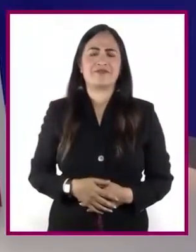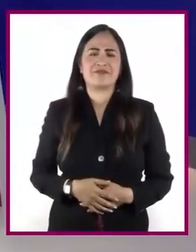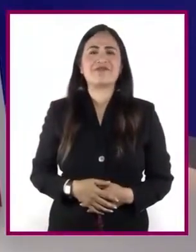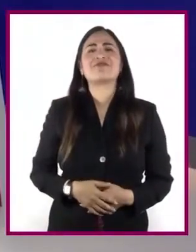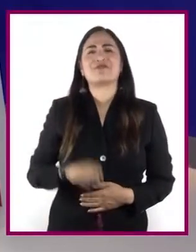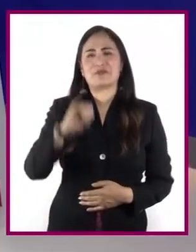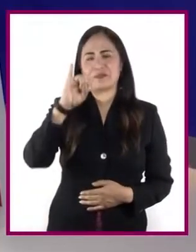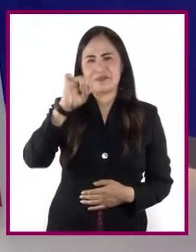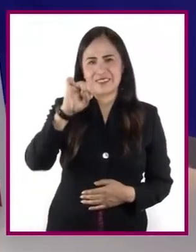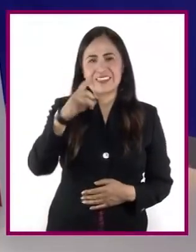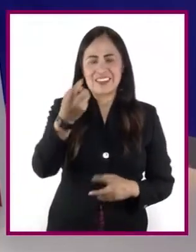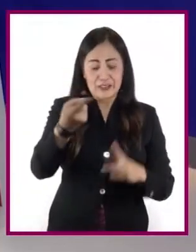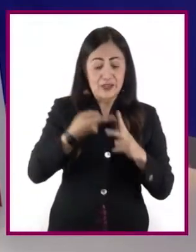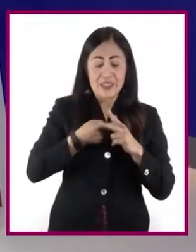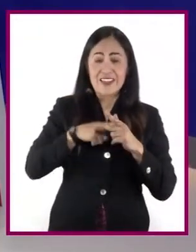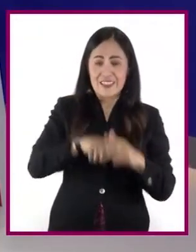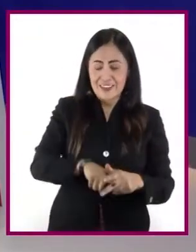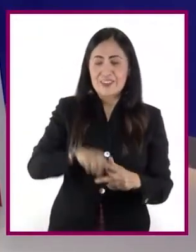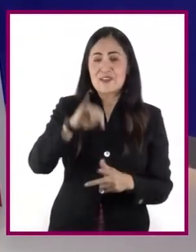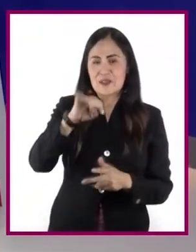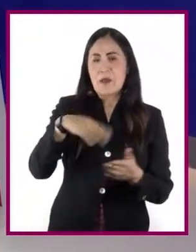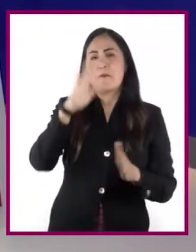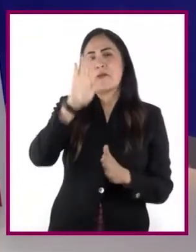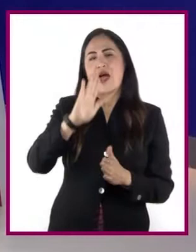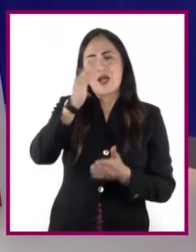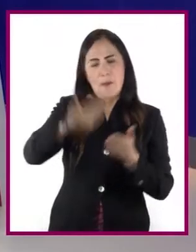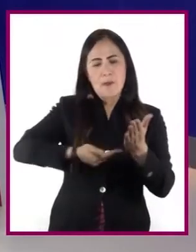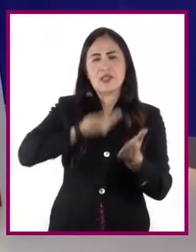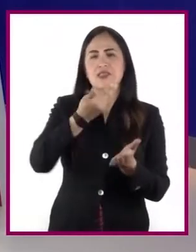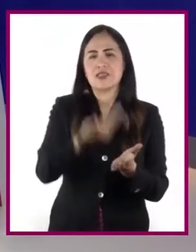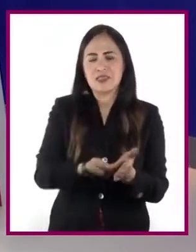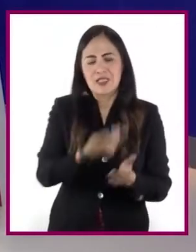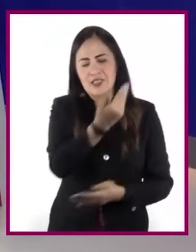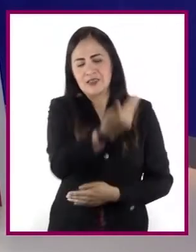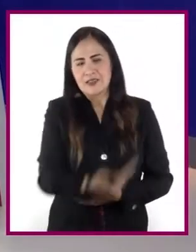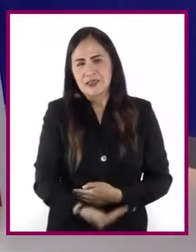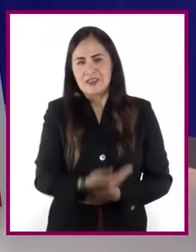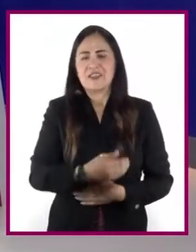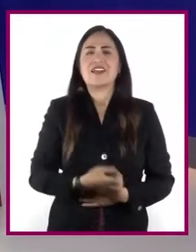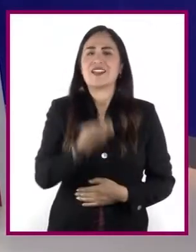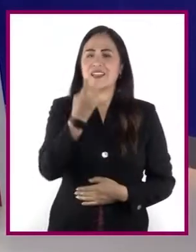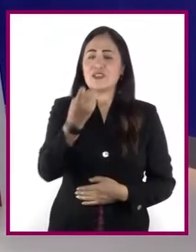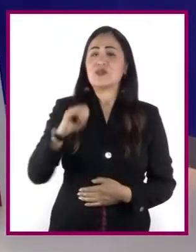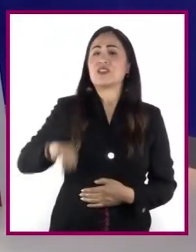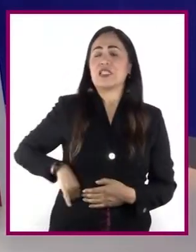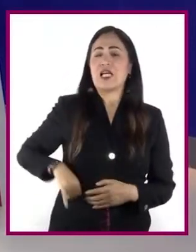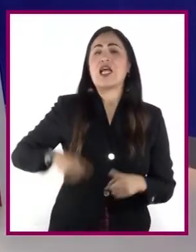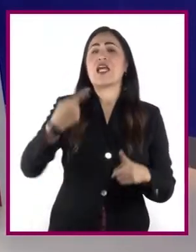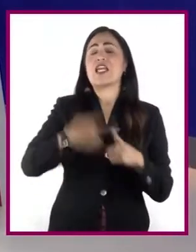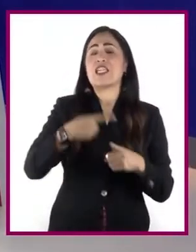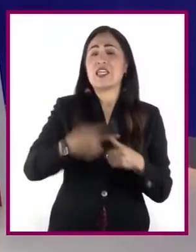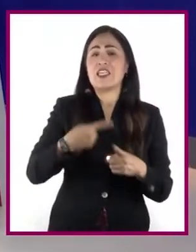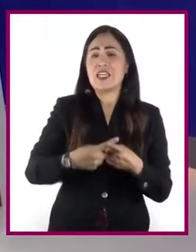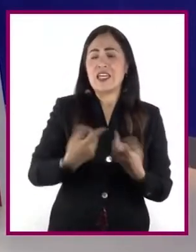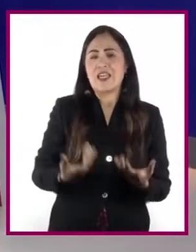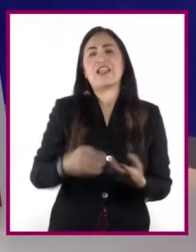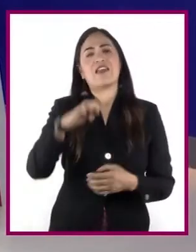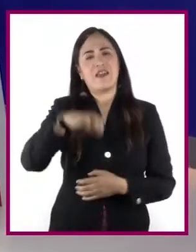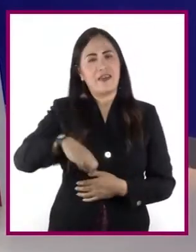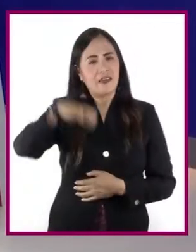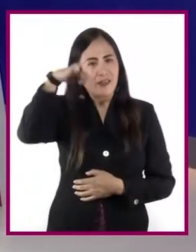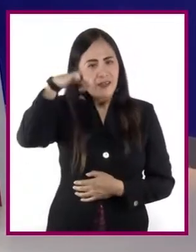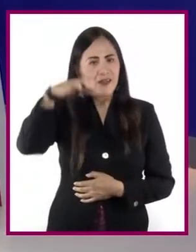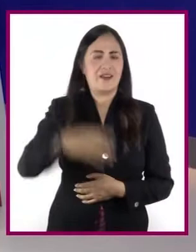Profesor, sí que esta introducción nos sirve a manera de presentación y es más interesante, pues nos dice de quién estamos hablando, su